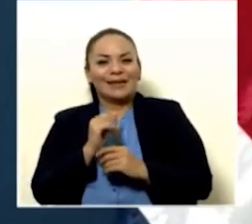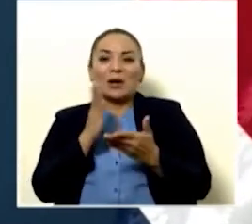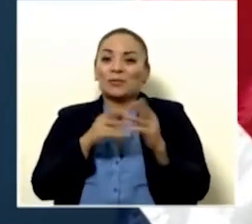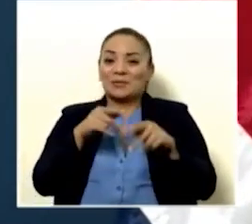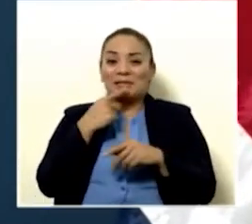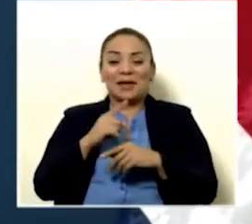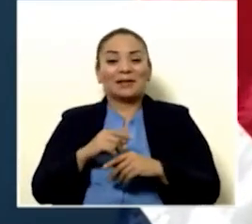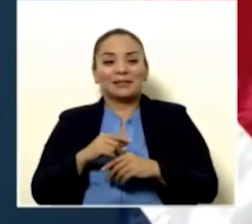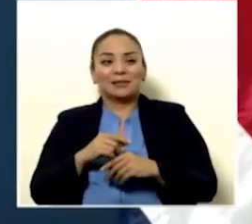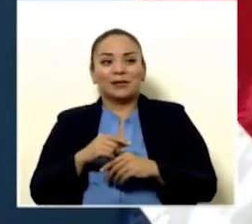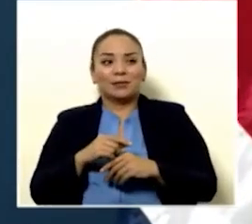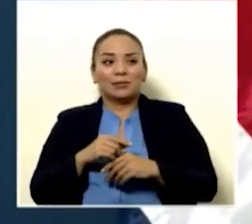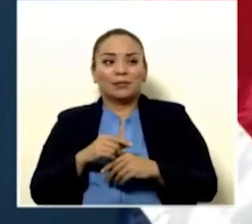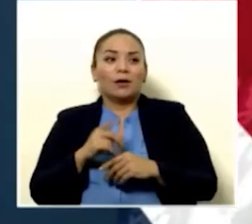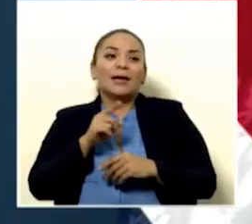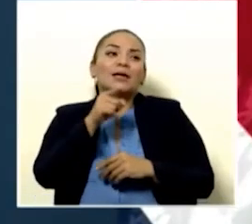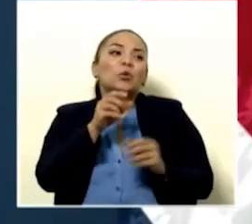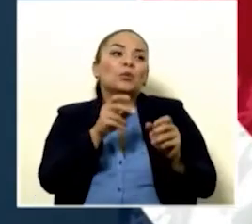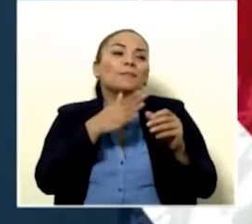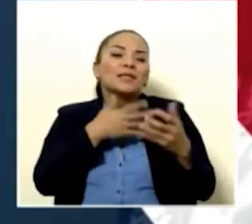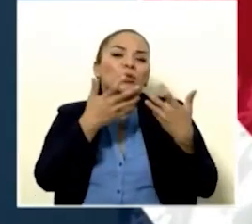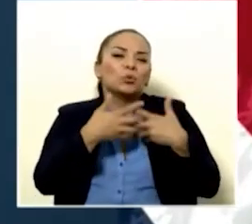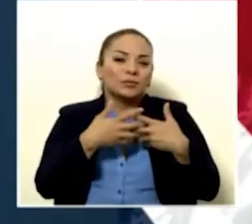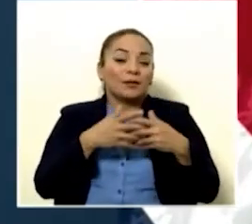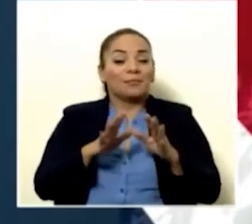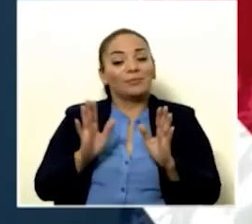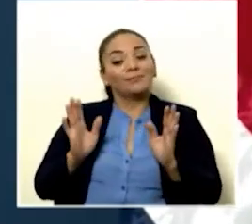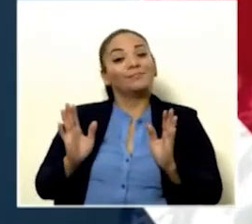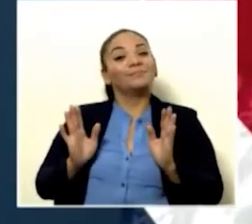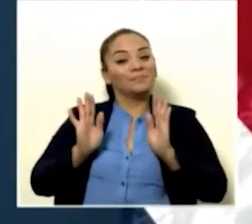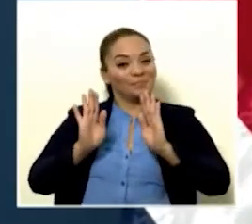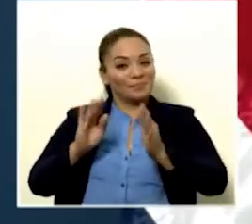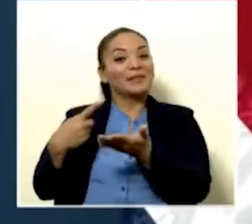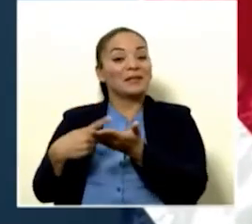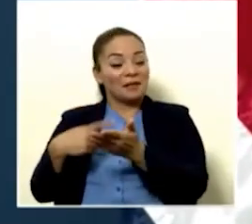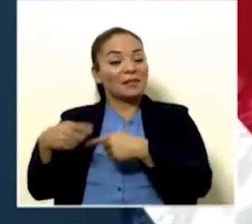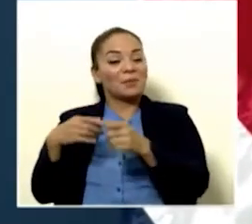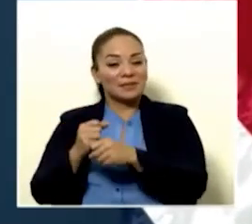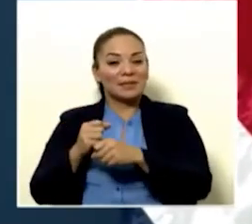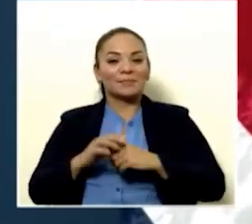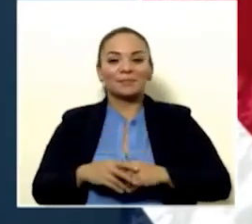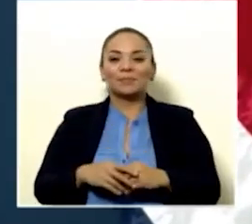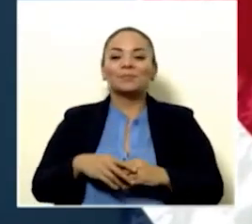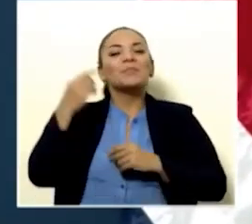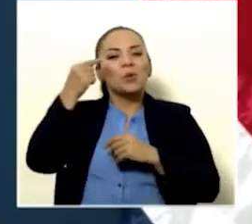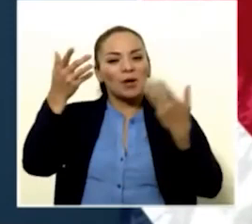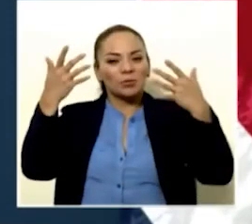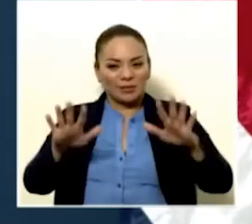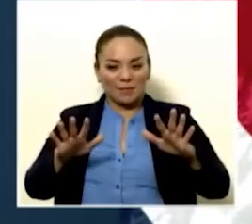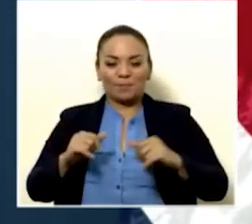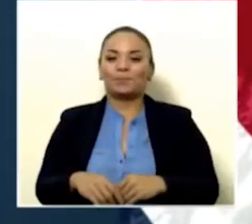las oportunidades que esto me da para mi industria. Pero eso va a ocurrir, el debate por lo menos. Entonces ya el gobierno hizo